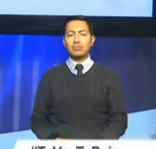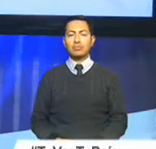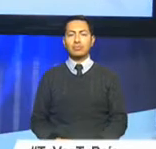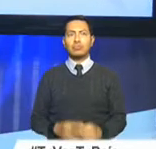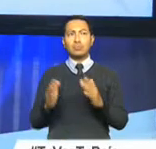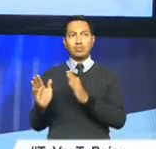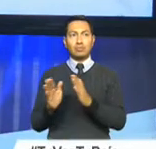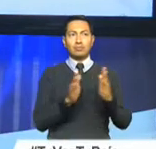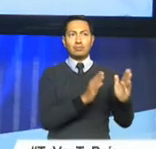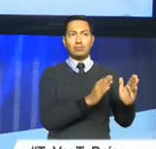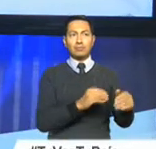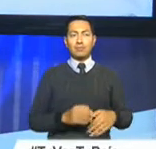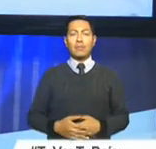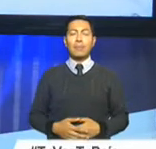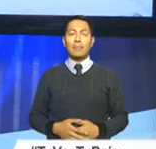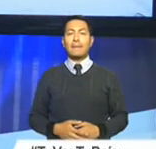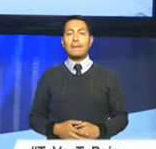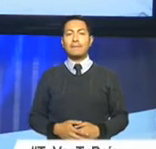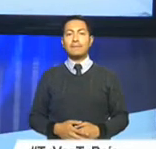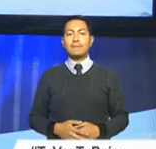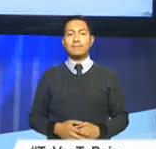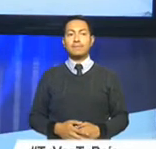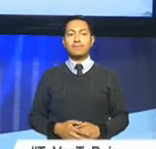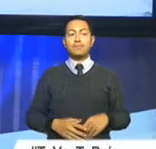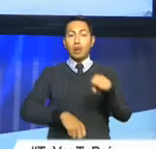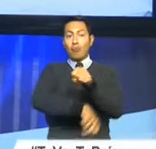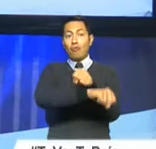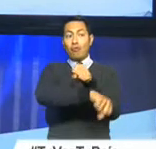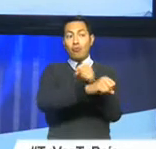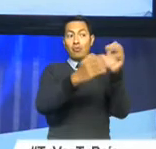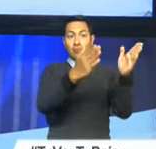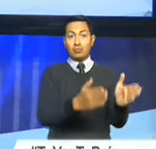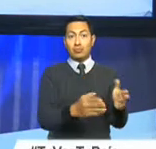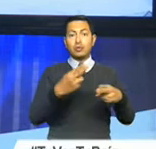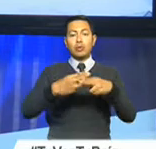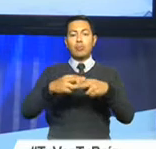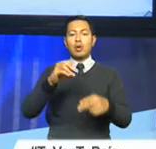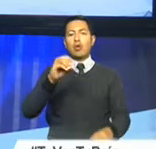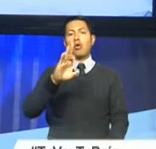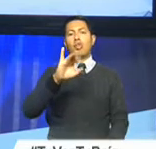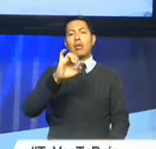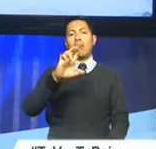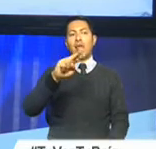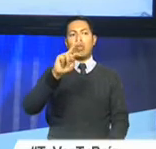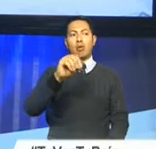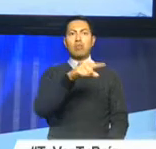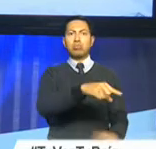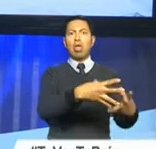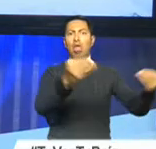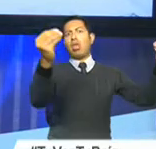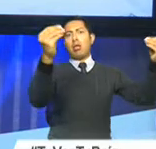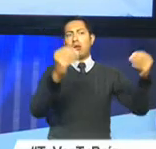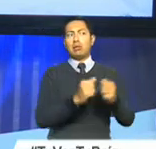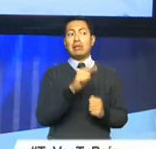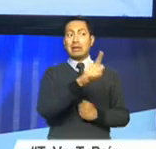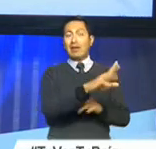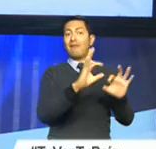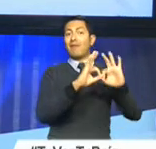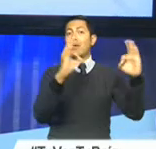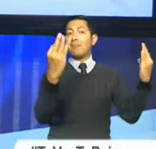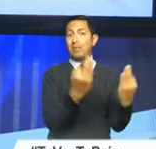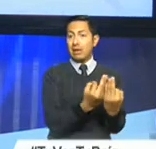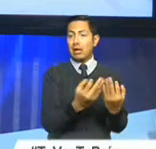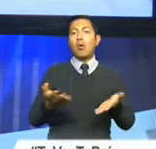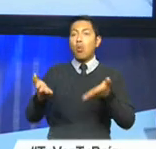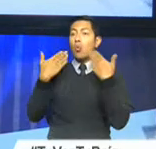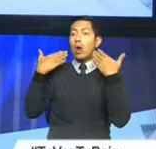Revisamos otros temas. Familiares del desaparecido futbolista Otilino Quiñones defienden la ley de comunicación en Guayaquil durante la